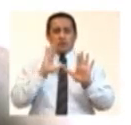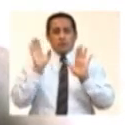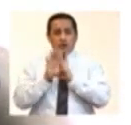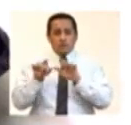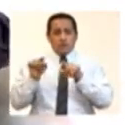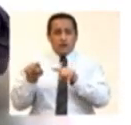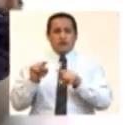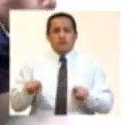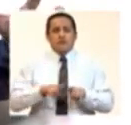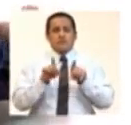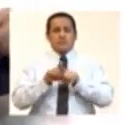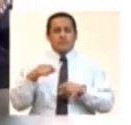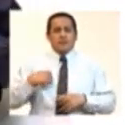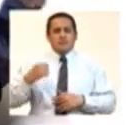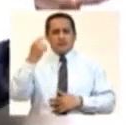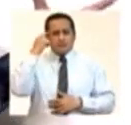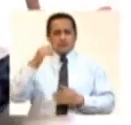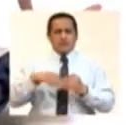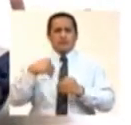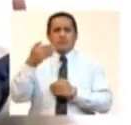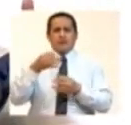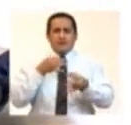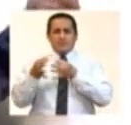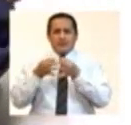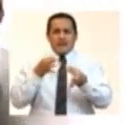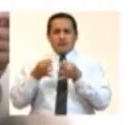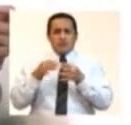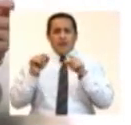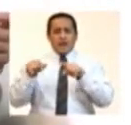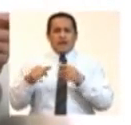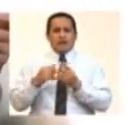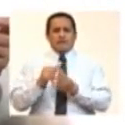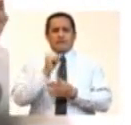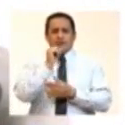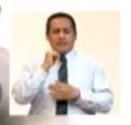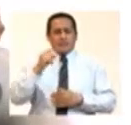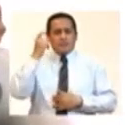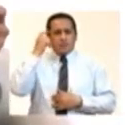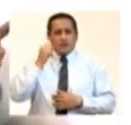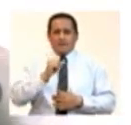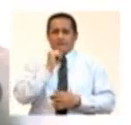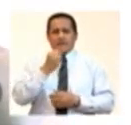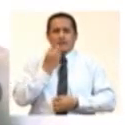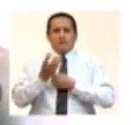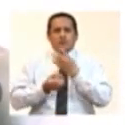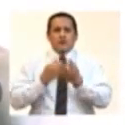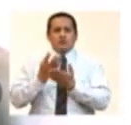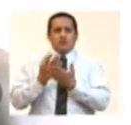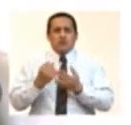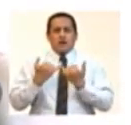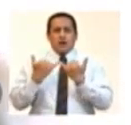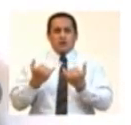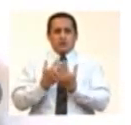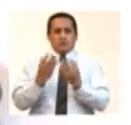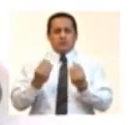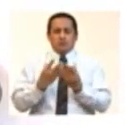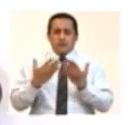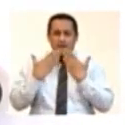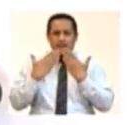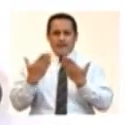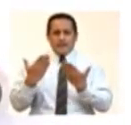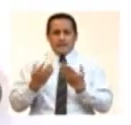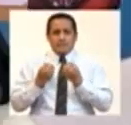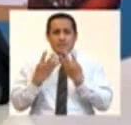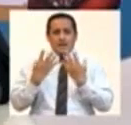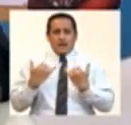ese punto y bueno, queda para la reflexión todo lo que ha comentado aquí, ¿no? Falta memoria, falta información sobre todo de estos temas.